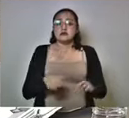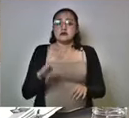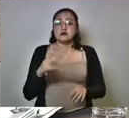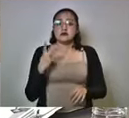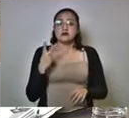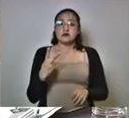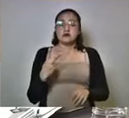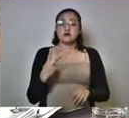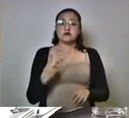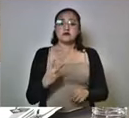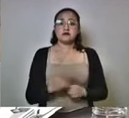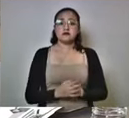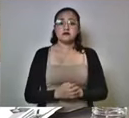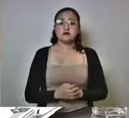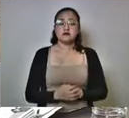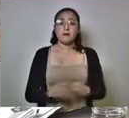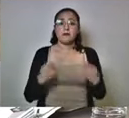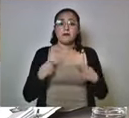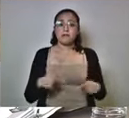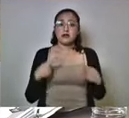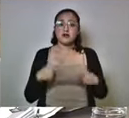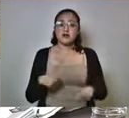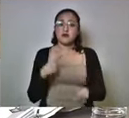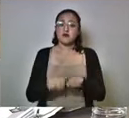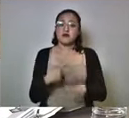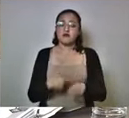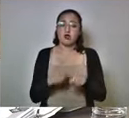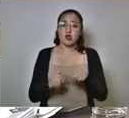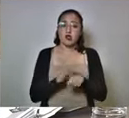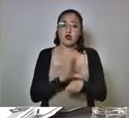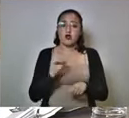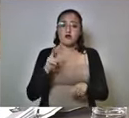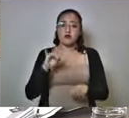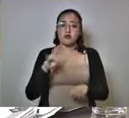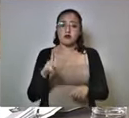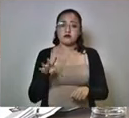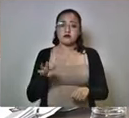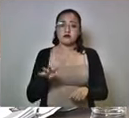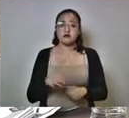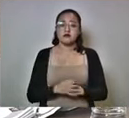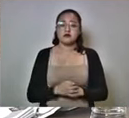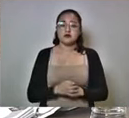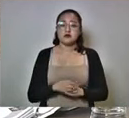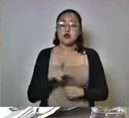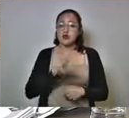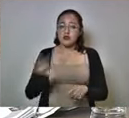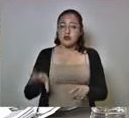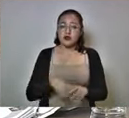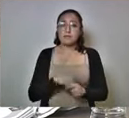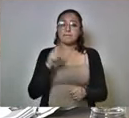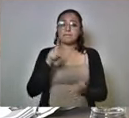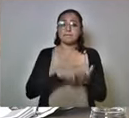16.752 confirmados con COVID y también se da un total de